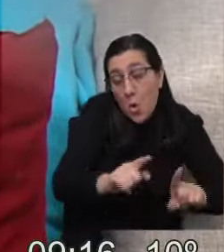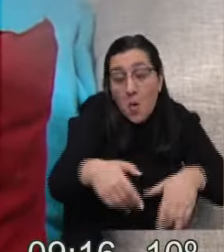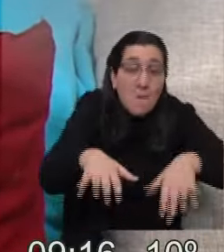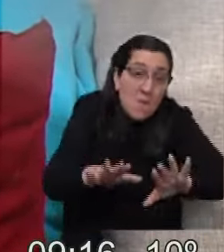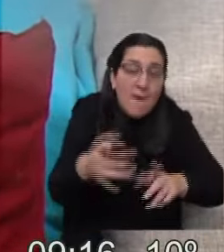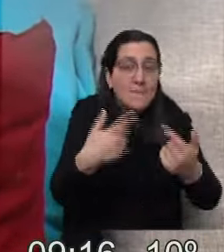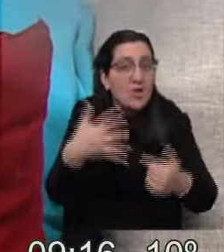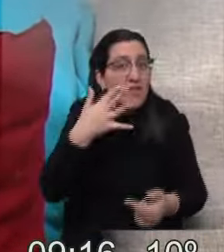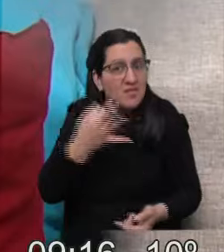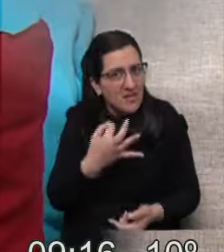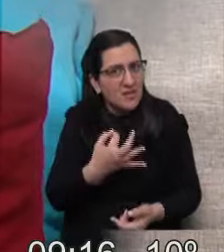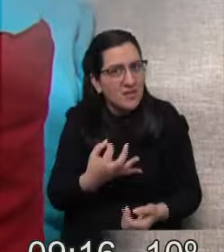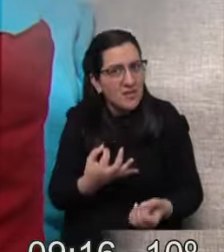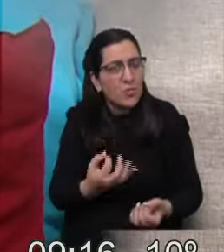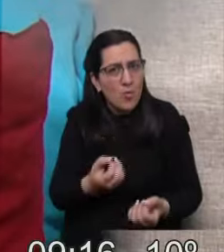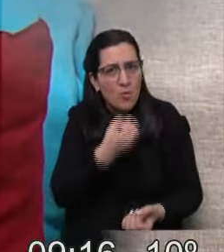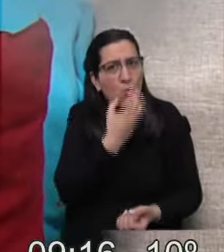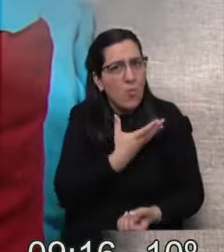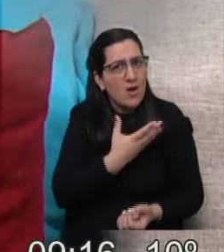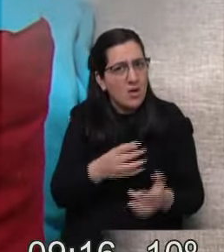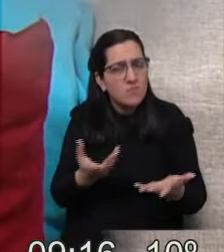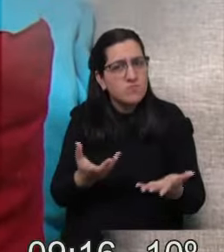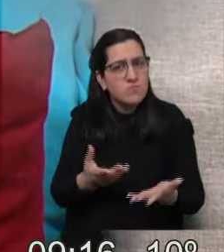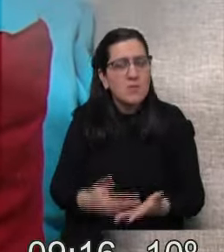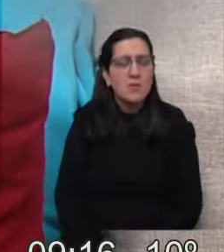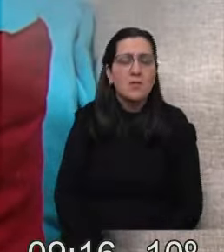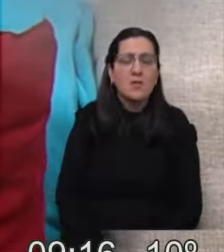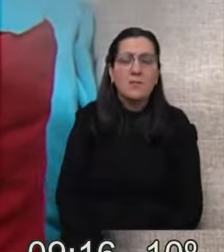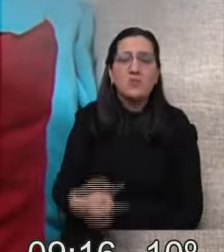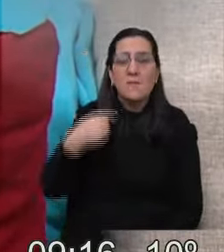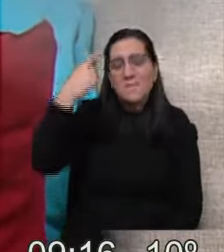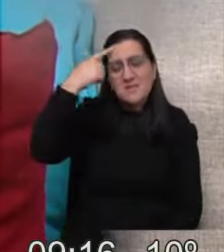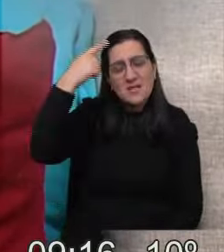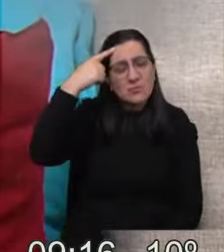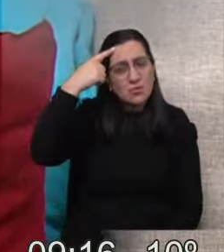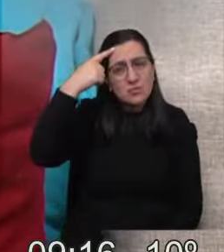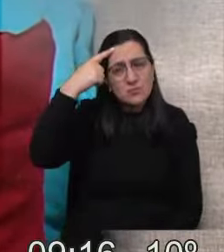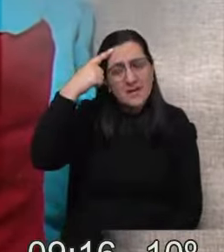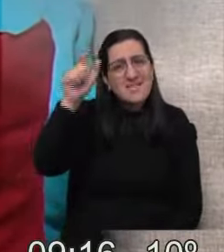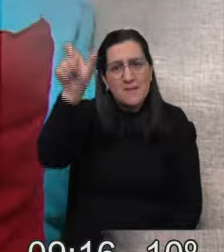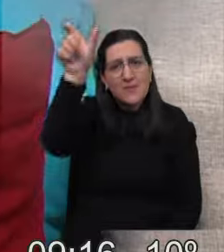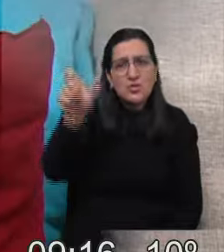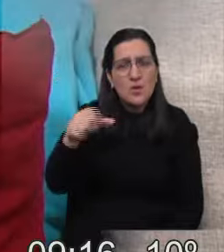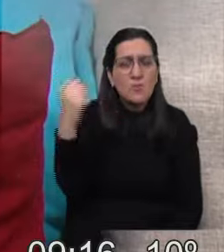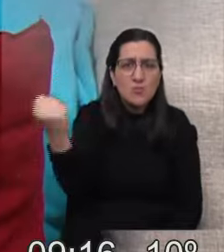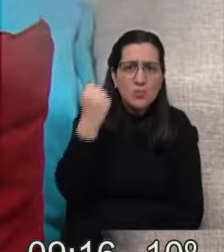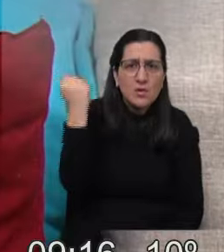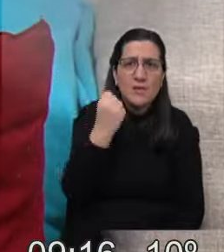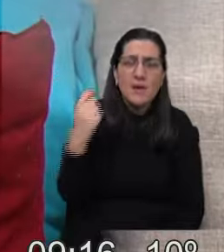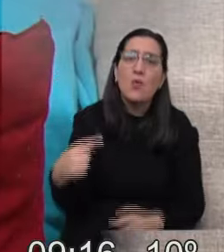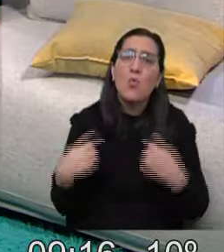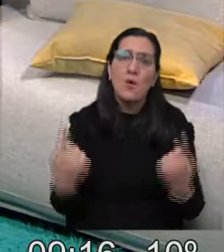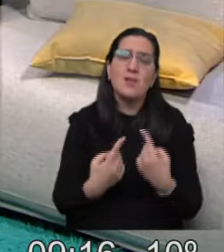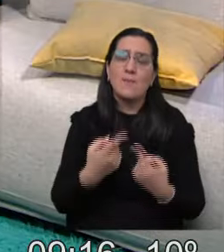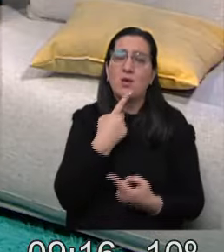hace rendir honores y pensar en pedestales de bronce, de mármol para estos gigantes de nuestra política, que por